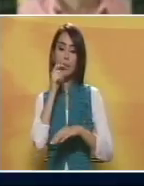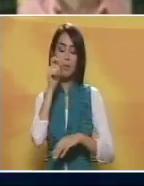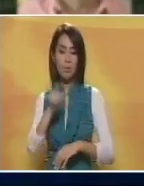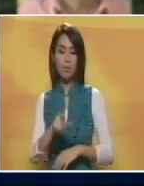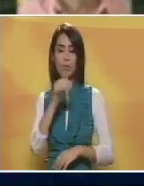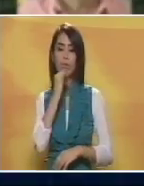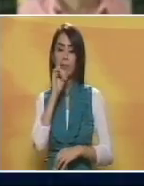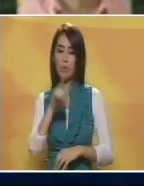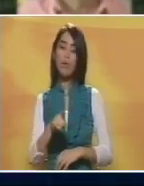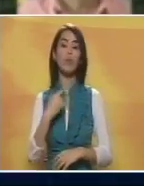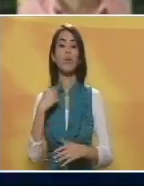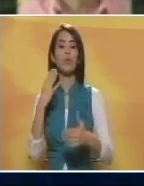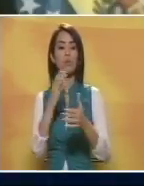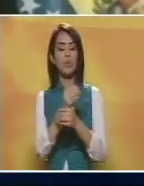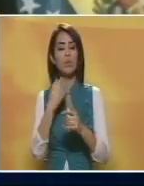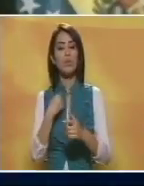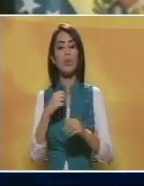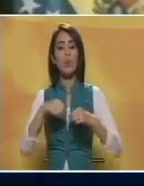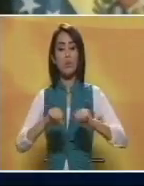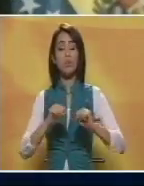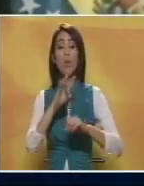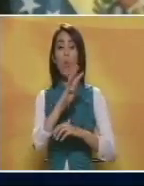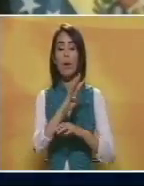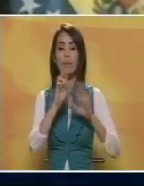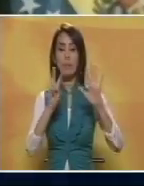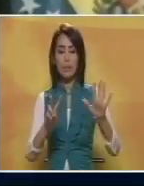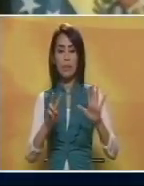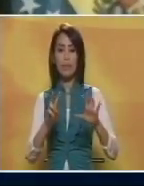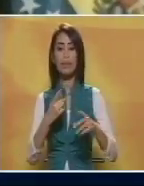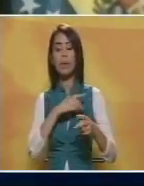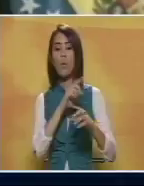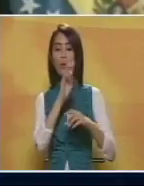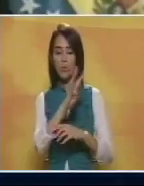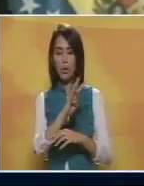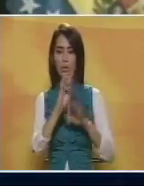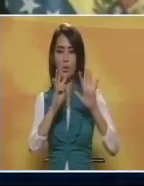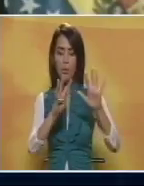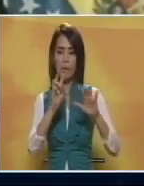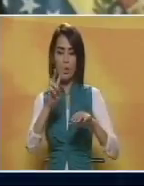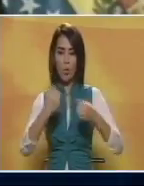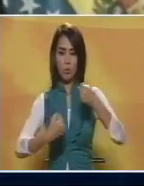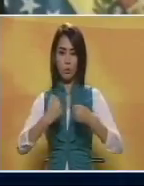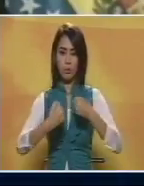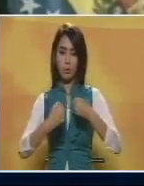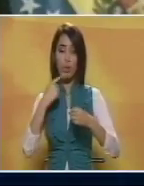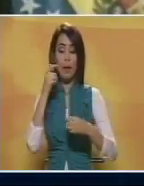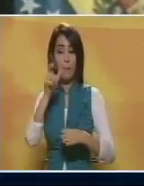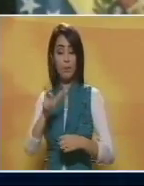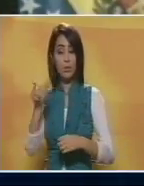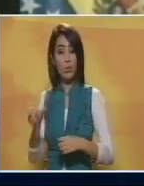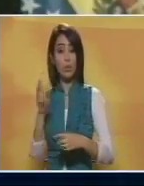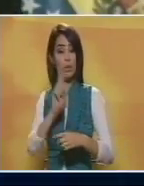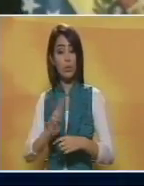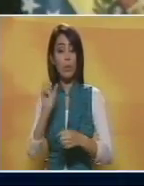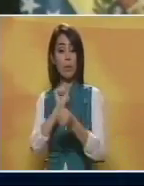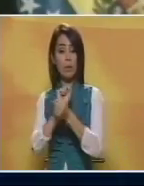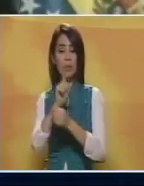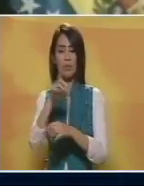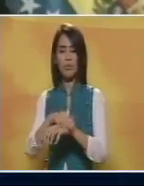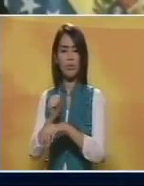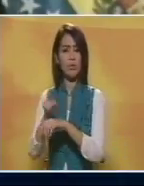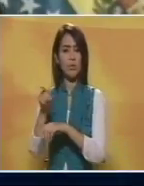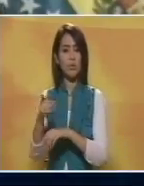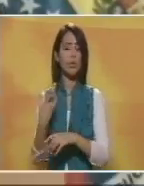informó que se han recuperado 47 motocicletas y 492 vehículos incautados a los detenidos, quienes también son acusados